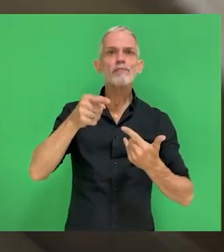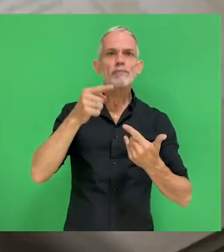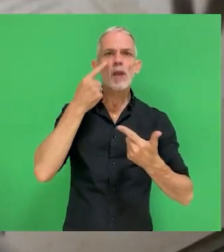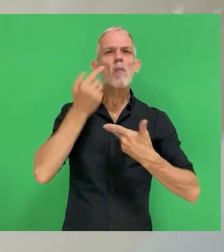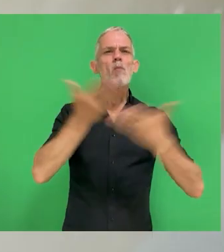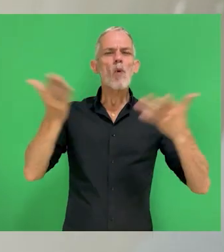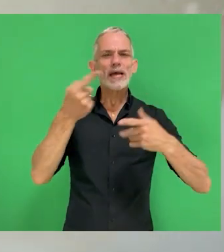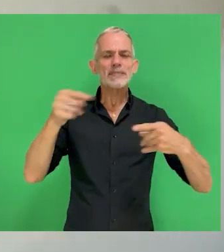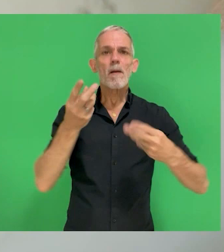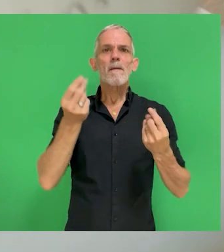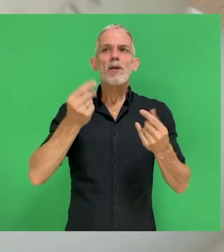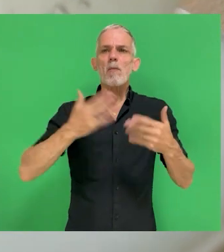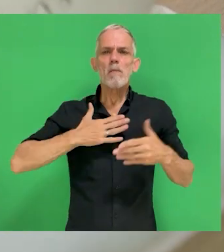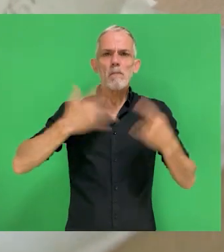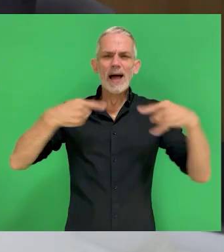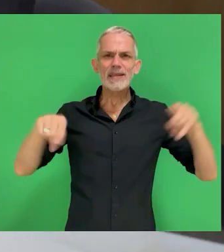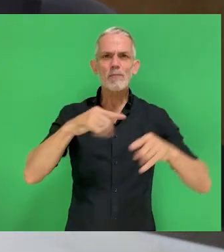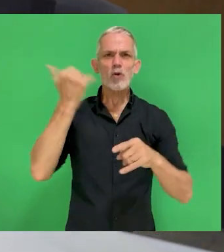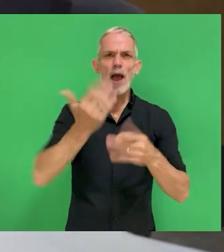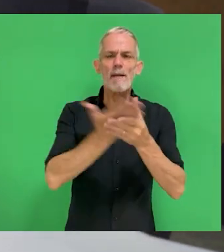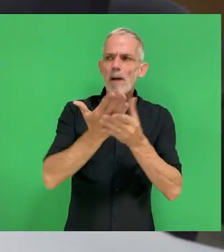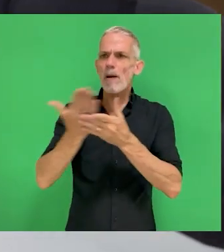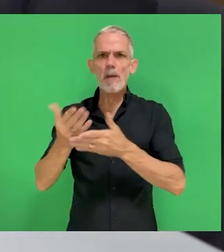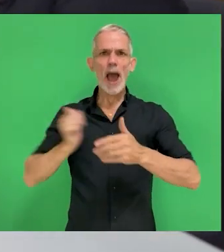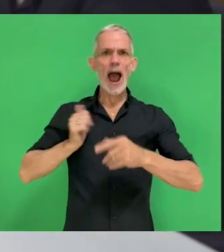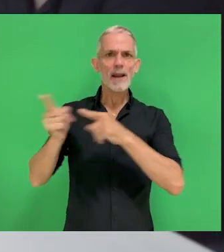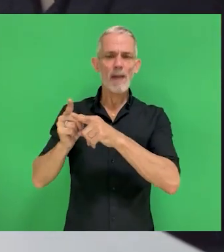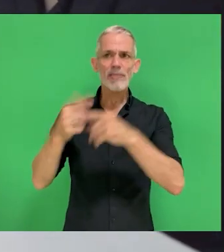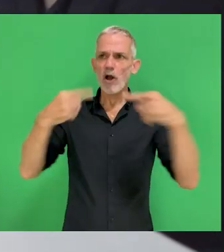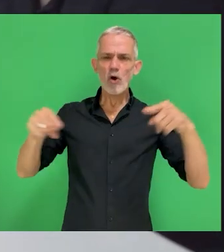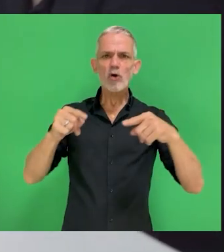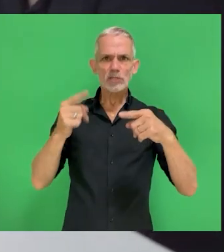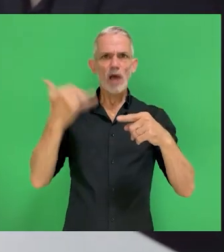en valor todo el patrimonio documental que tienen las Fuerzas Armadas.